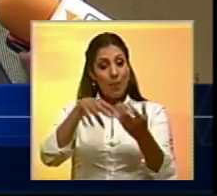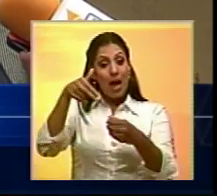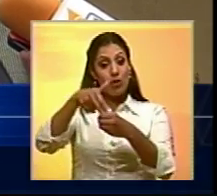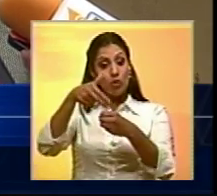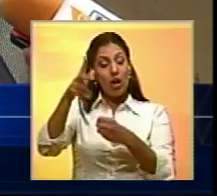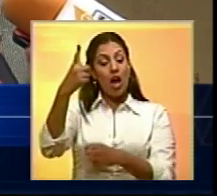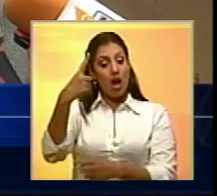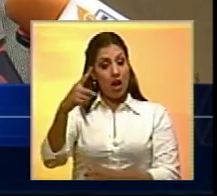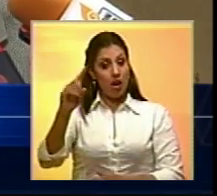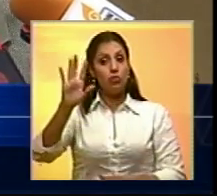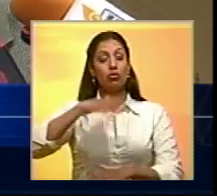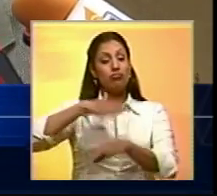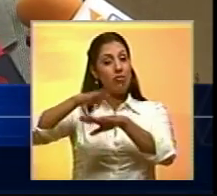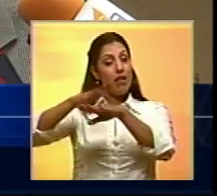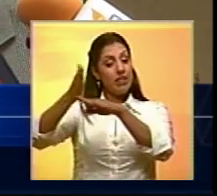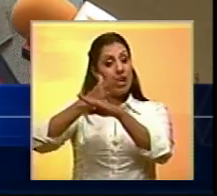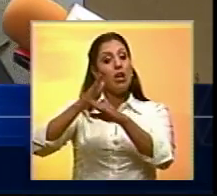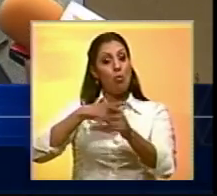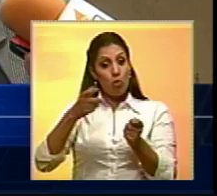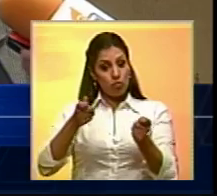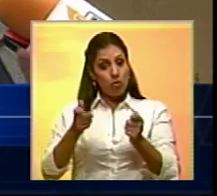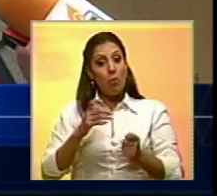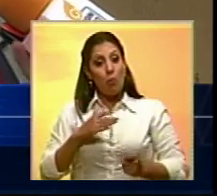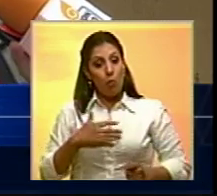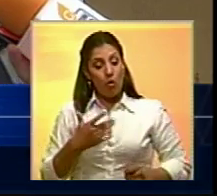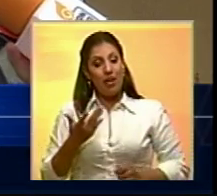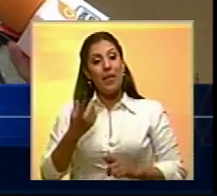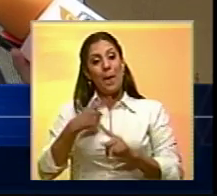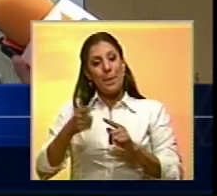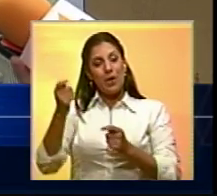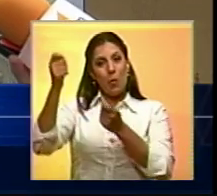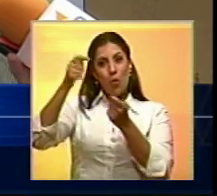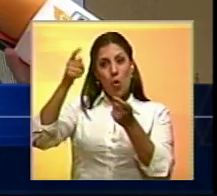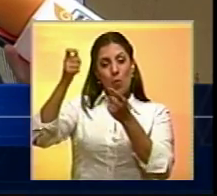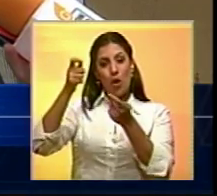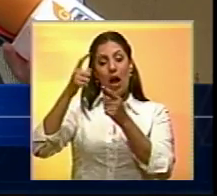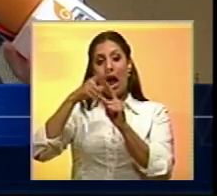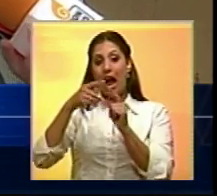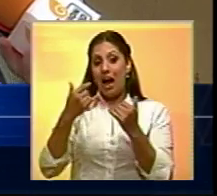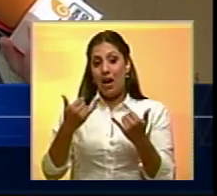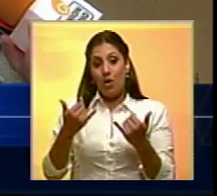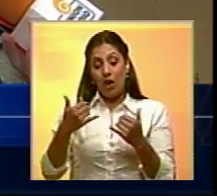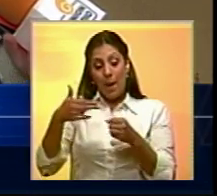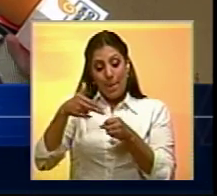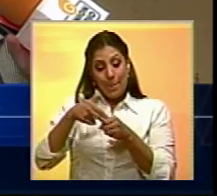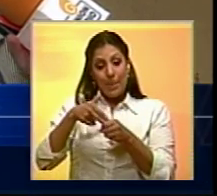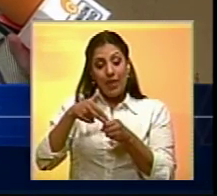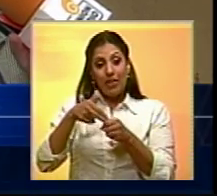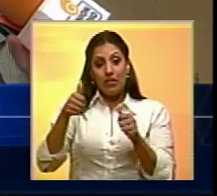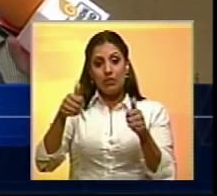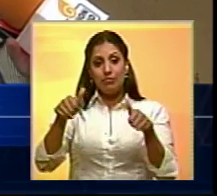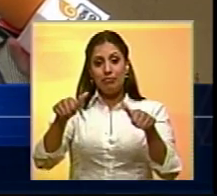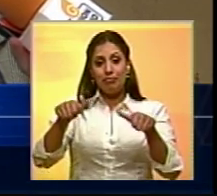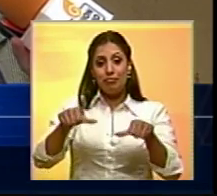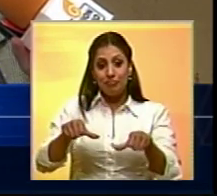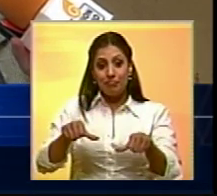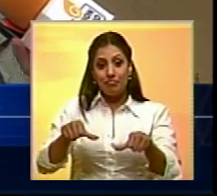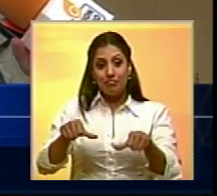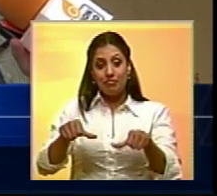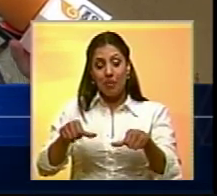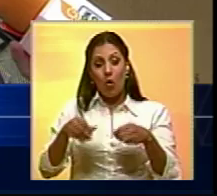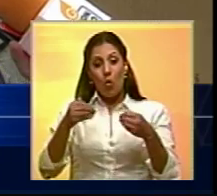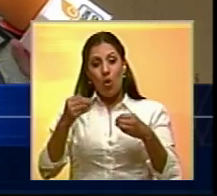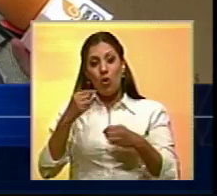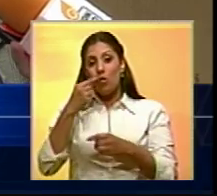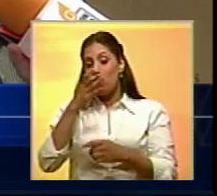gasolina que se pudo contener por las importaciones. Pero resulta que PDVSA cae en default prácticamente